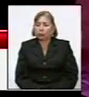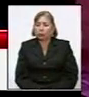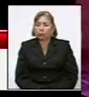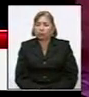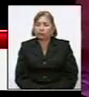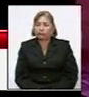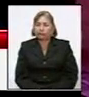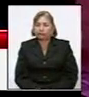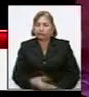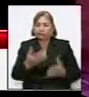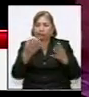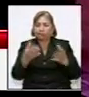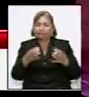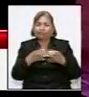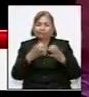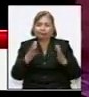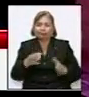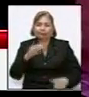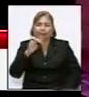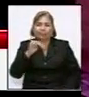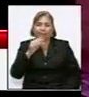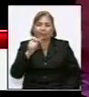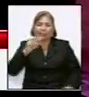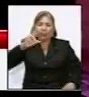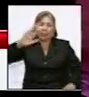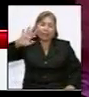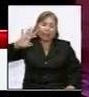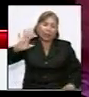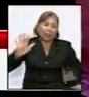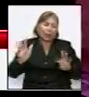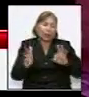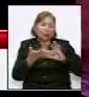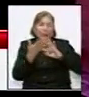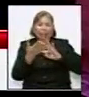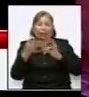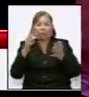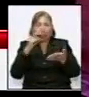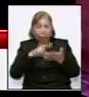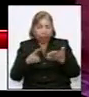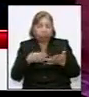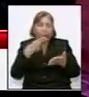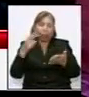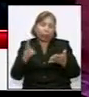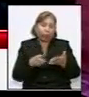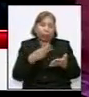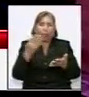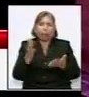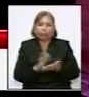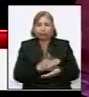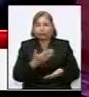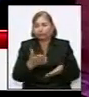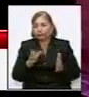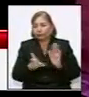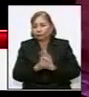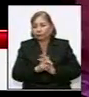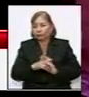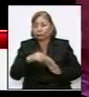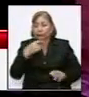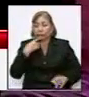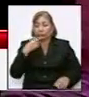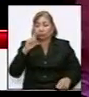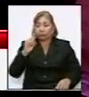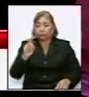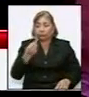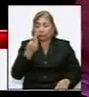con esta actividad esté adaptado y les creo que estamos realizando ya este proyecto de bail y usted creo que viene la